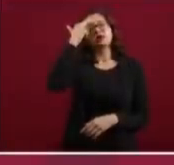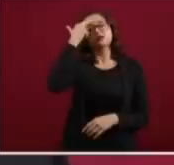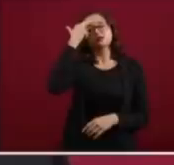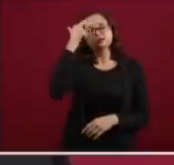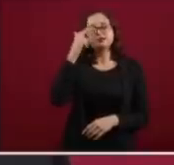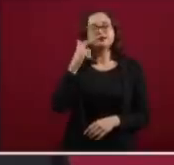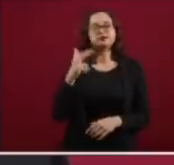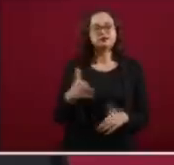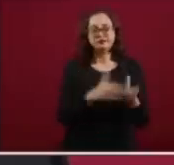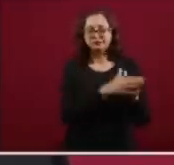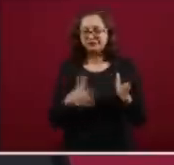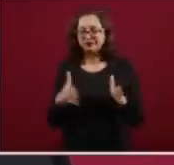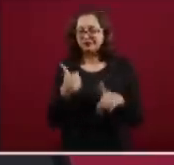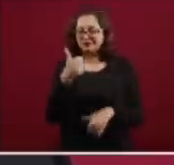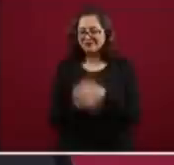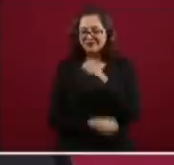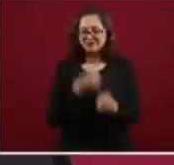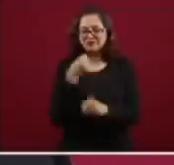al gobierno